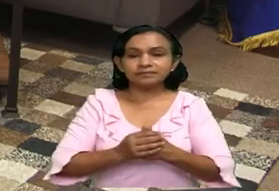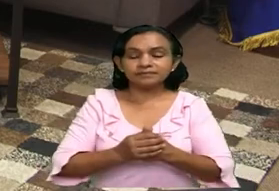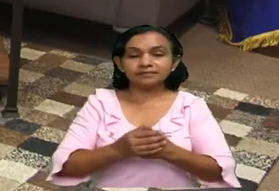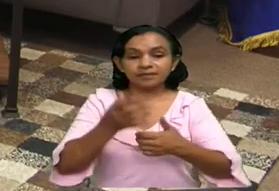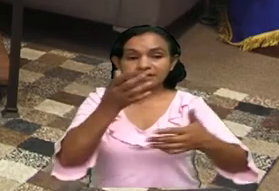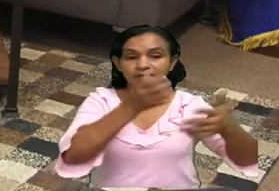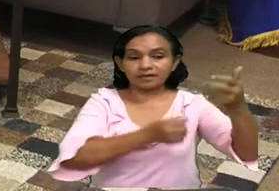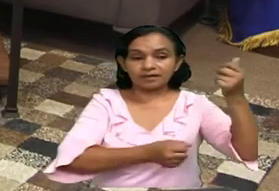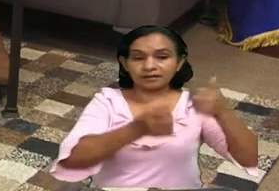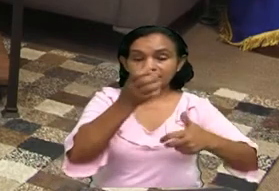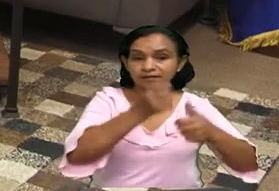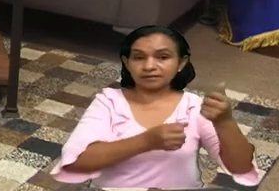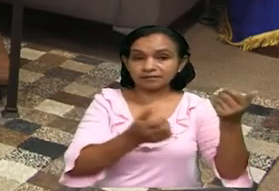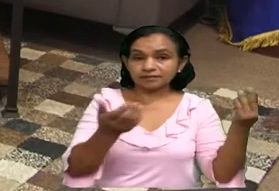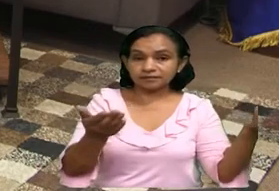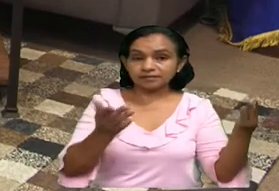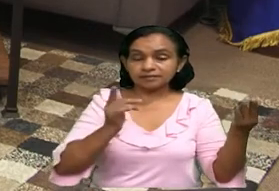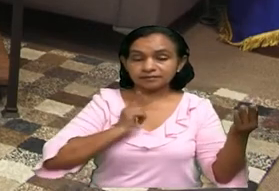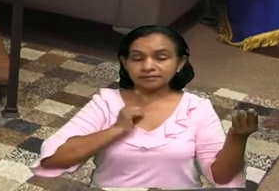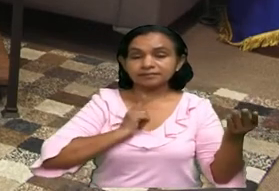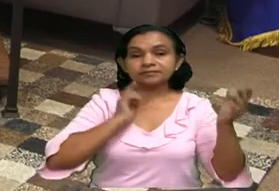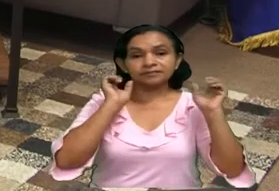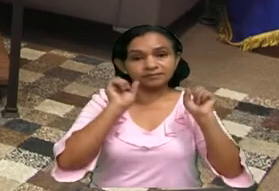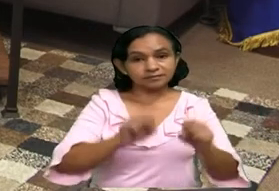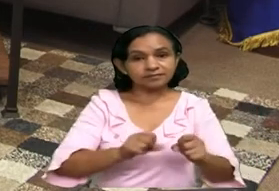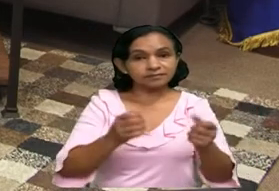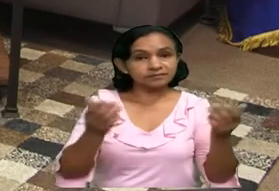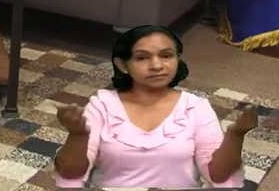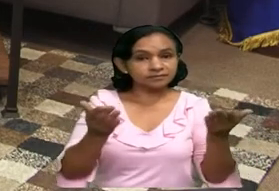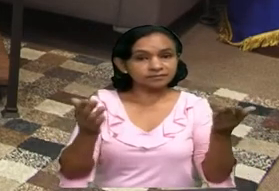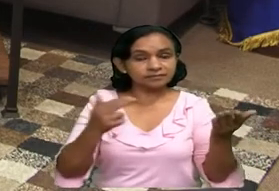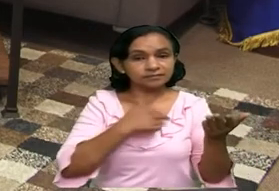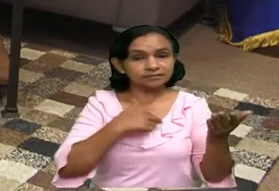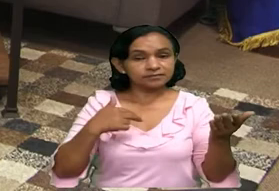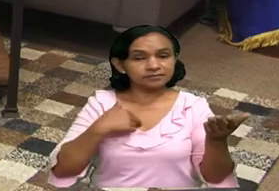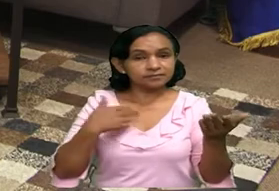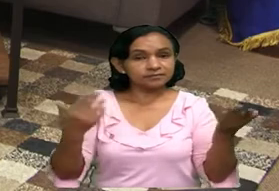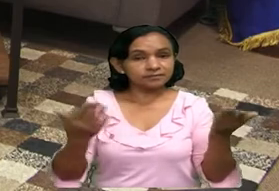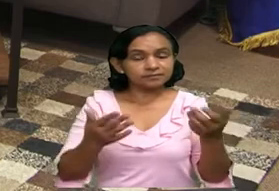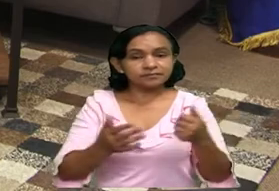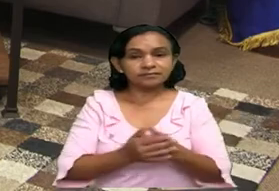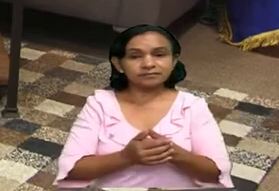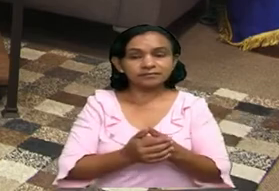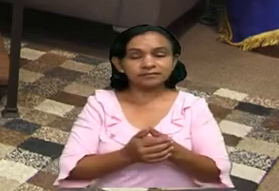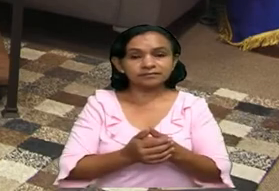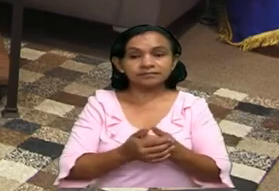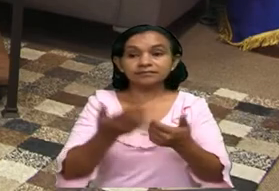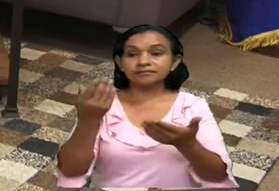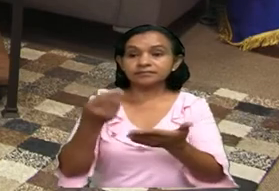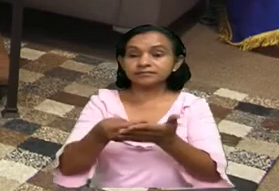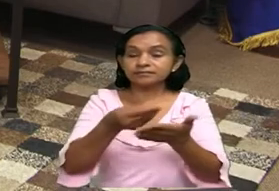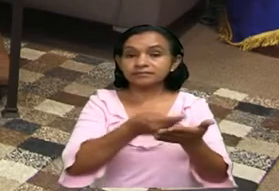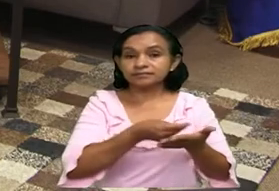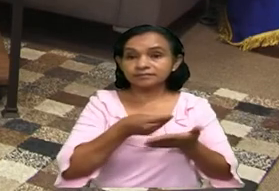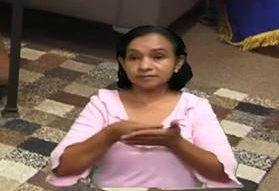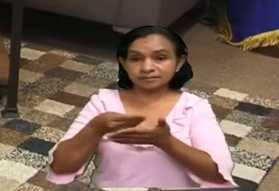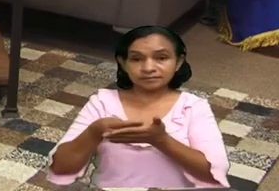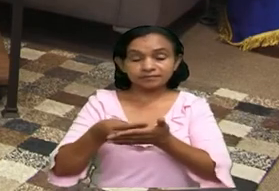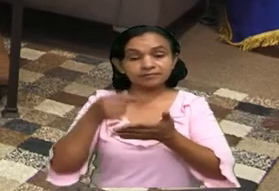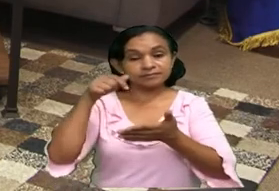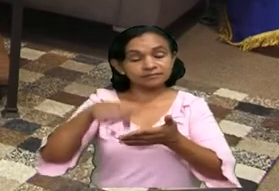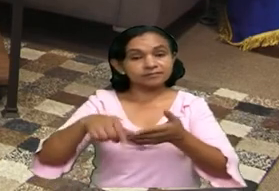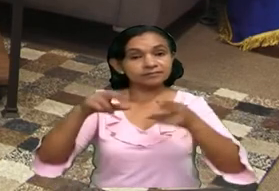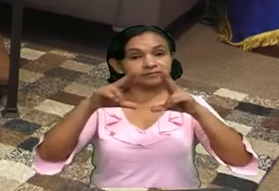la leche, sin duda, también tenemos esa capacidad. ¿Qué es lo que sucede? Que los niveles de consumo todavía en nuestro